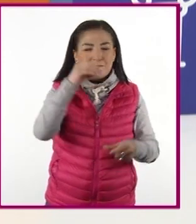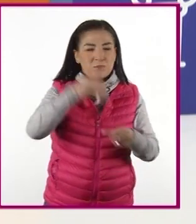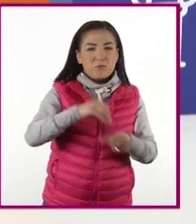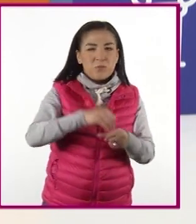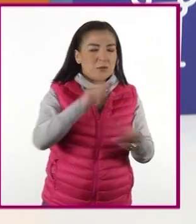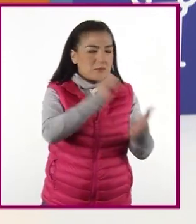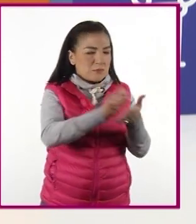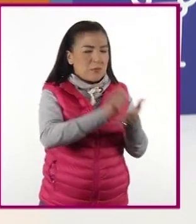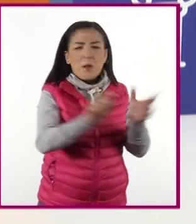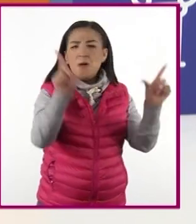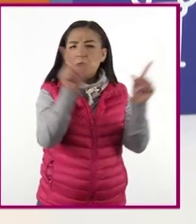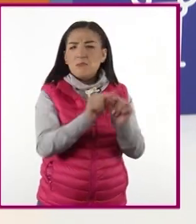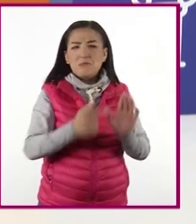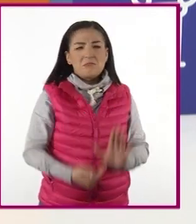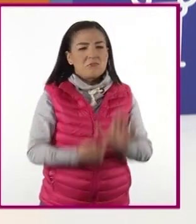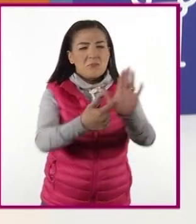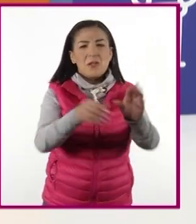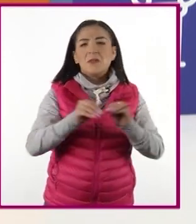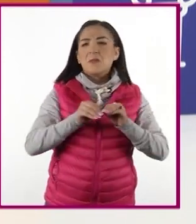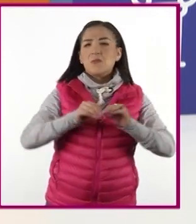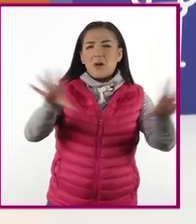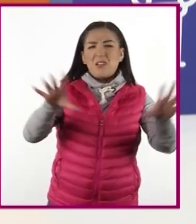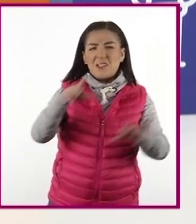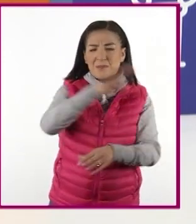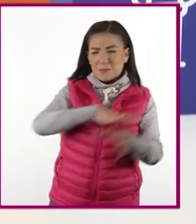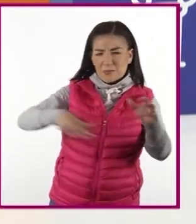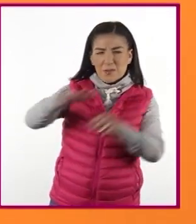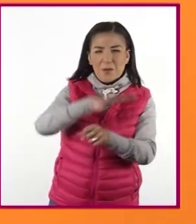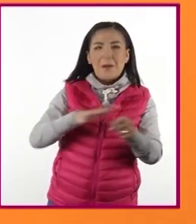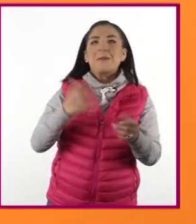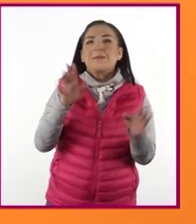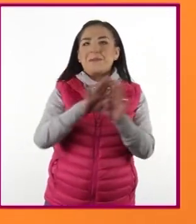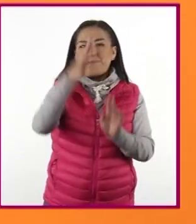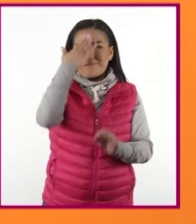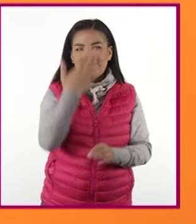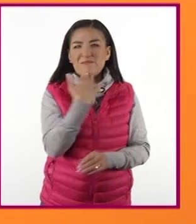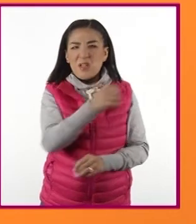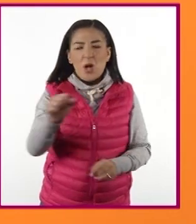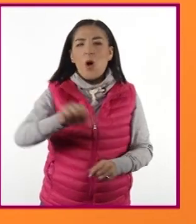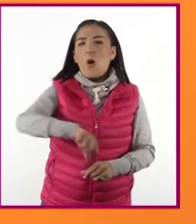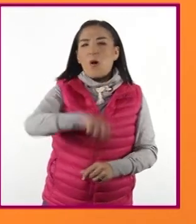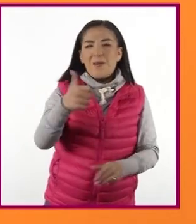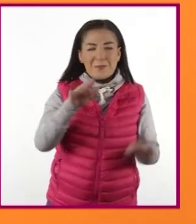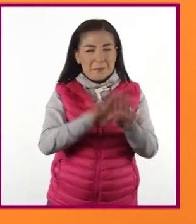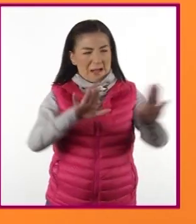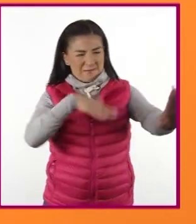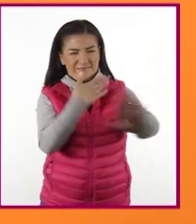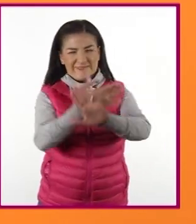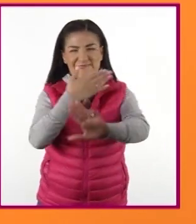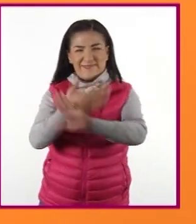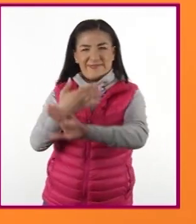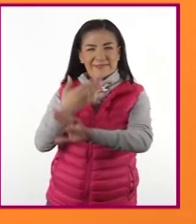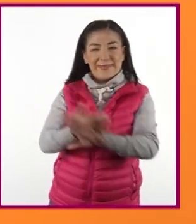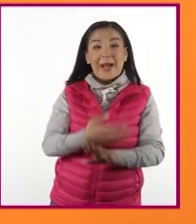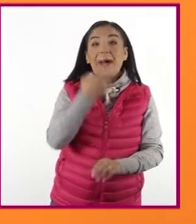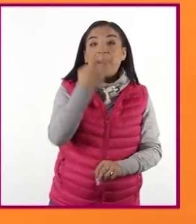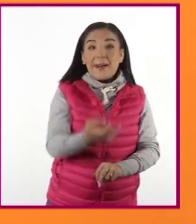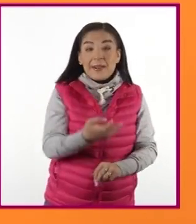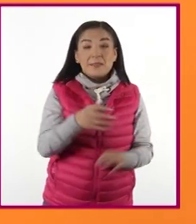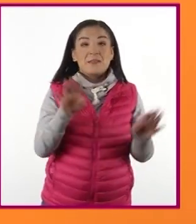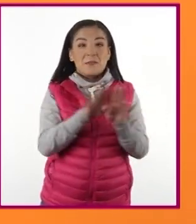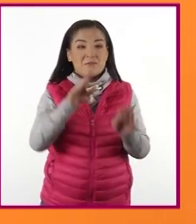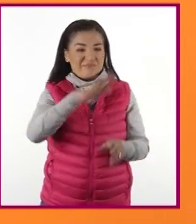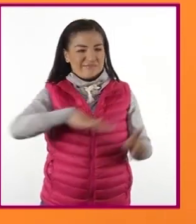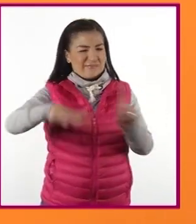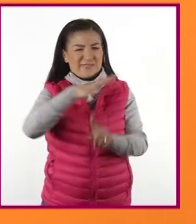públicos. Algunos resultaban ingeniosos y otros insultantes. Y, en este contexto político y de